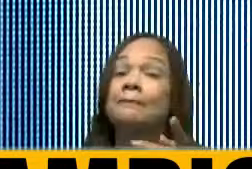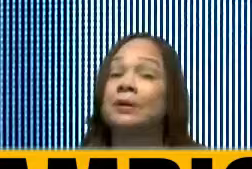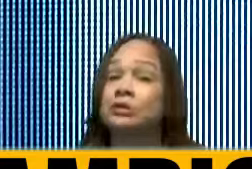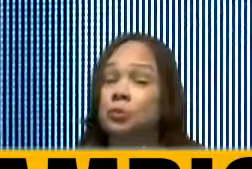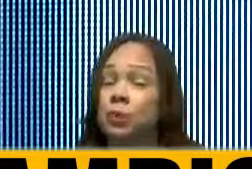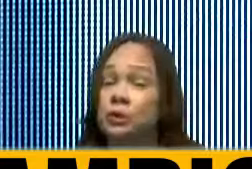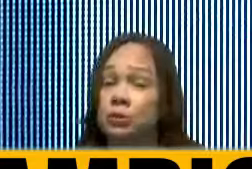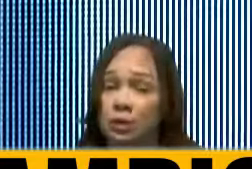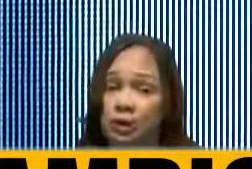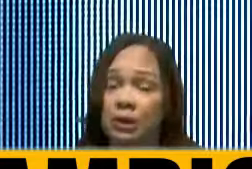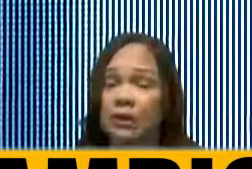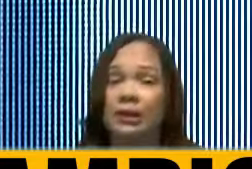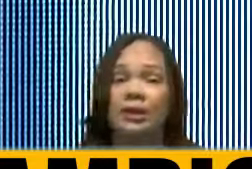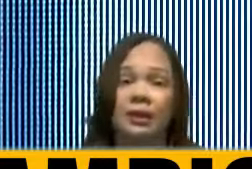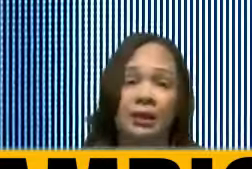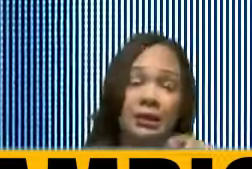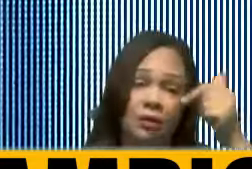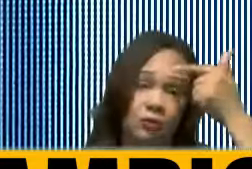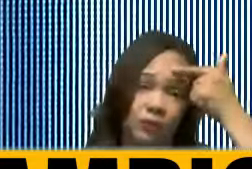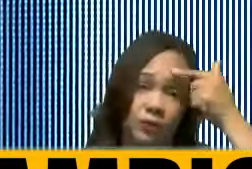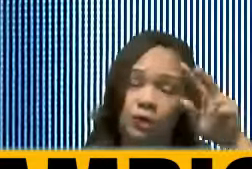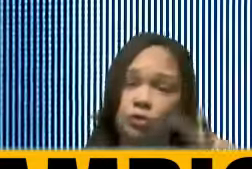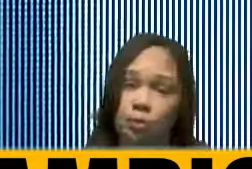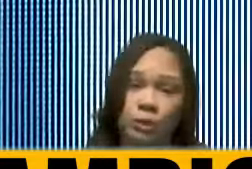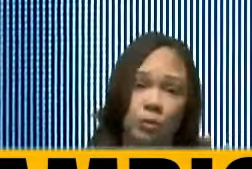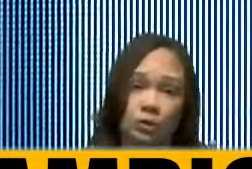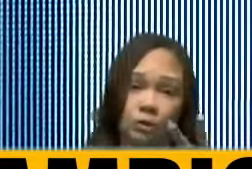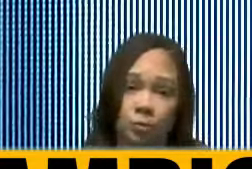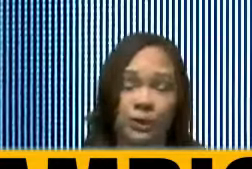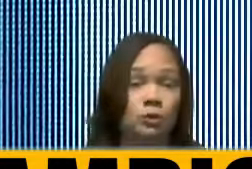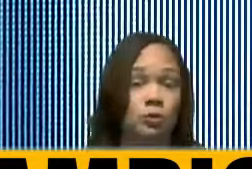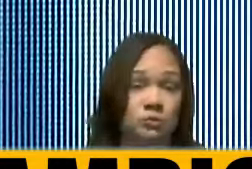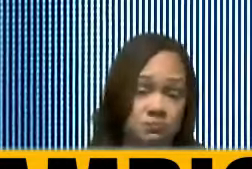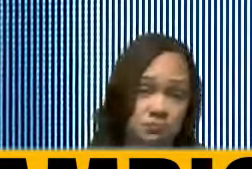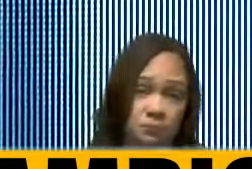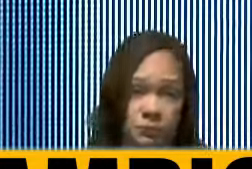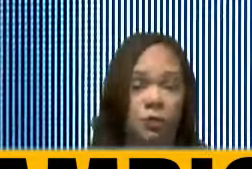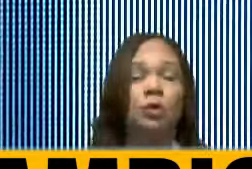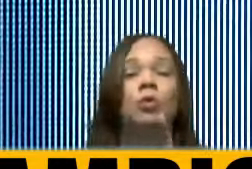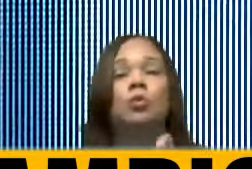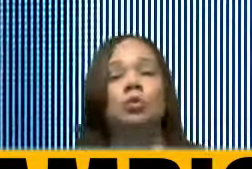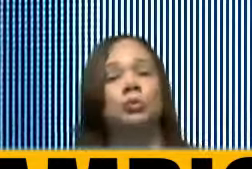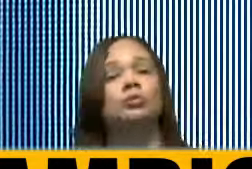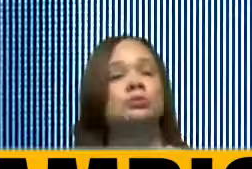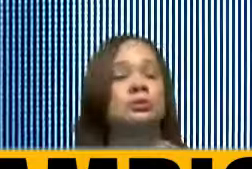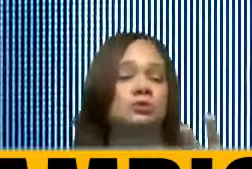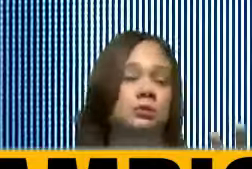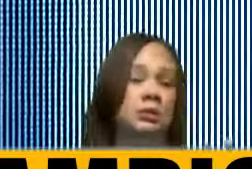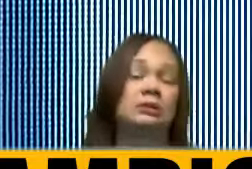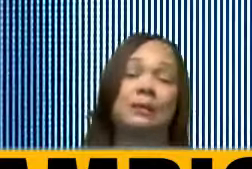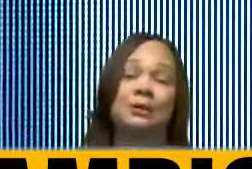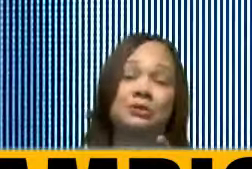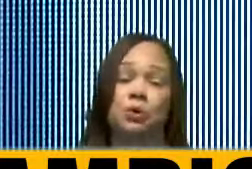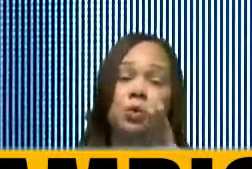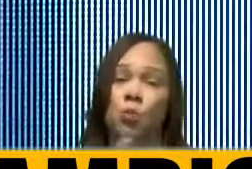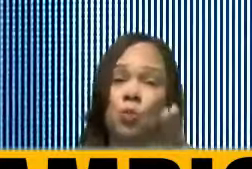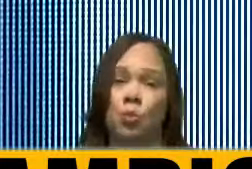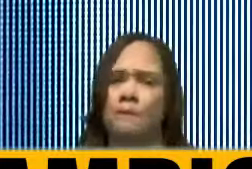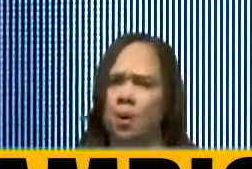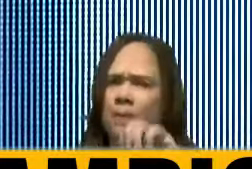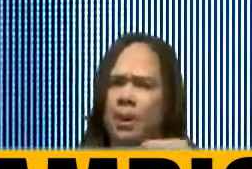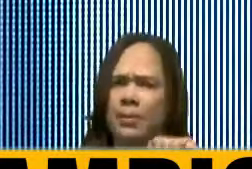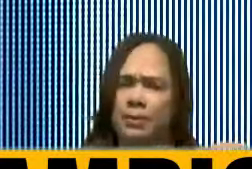y en el y en el del gobierno del 2004 al 2012 era 1.06 del presupuesto los gastos de